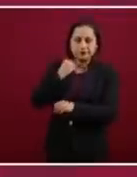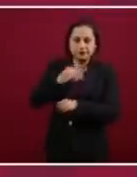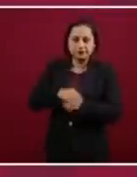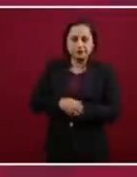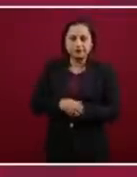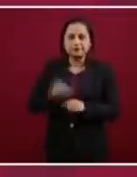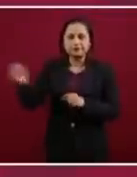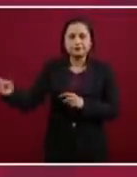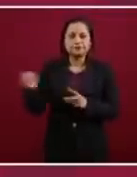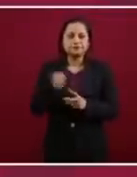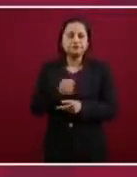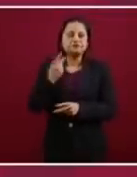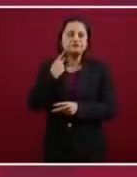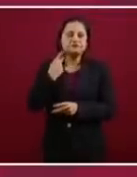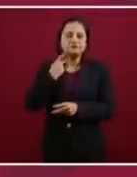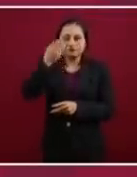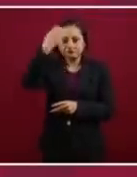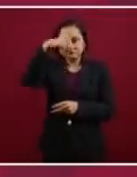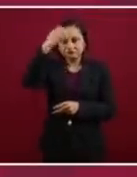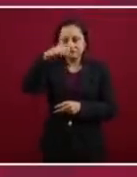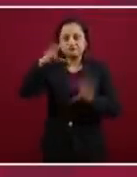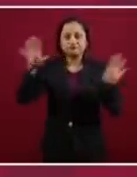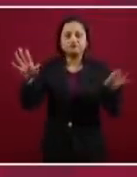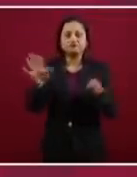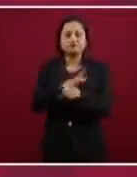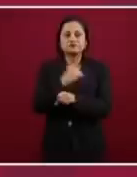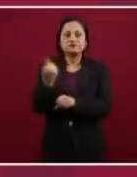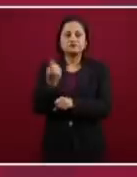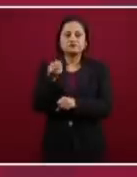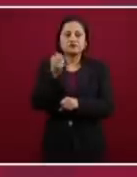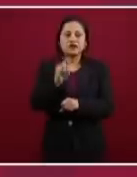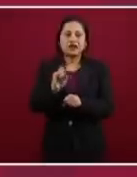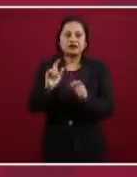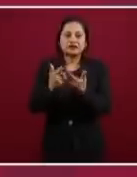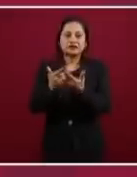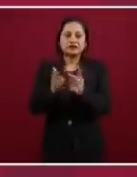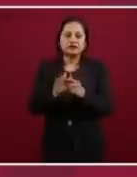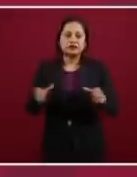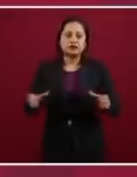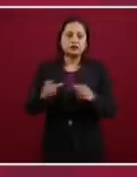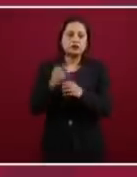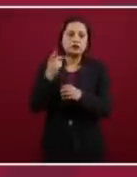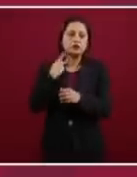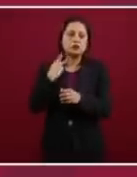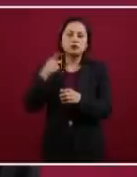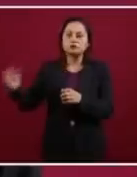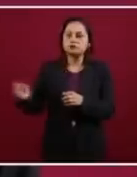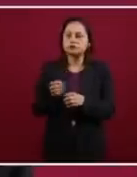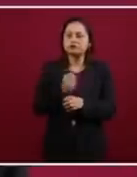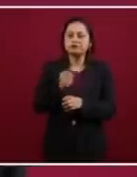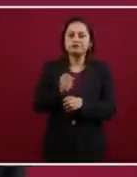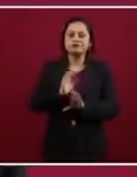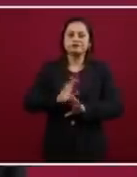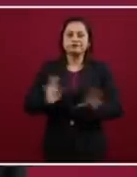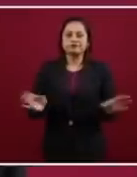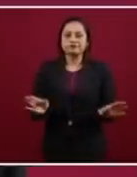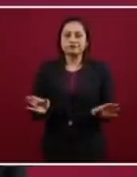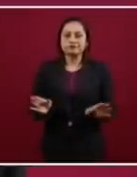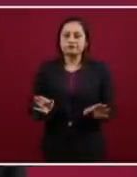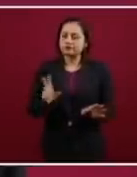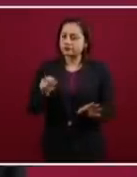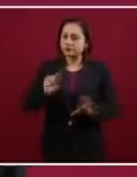un político porque era una cuota para un partido eso ya no